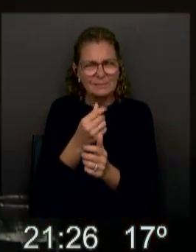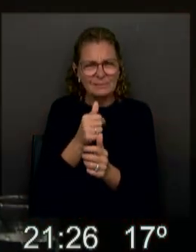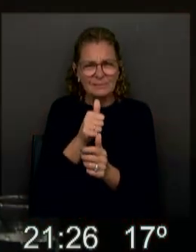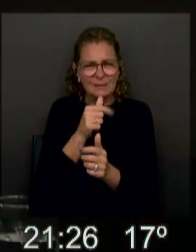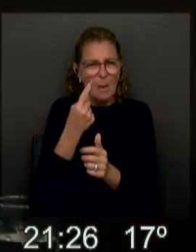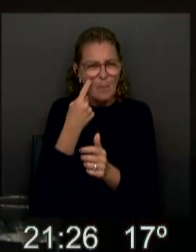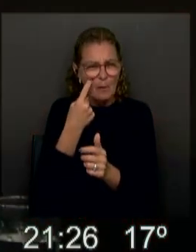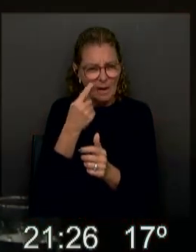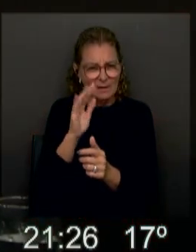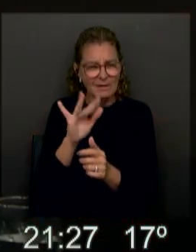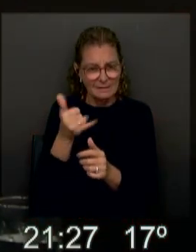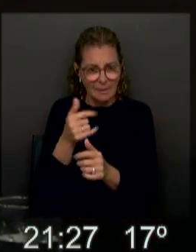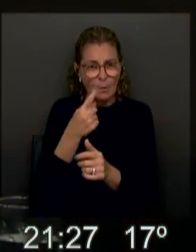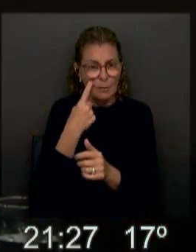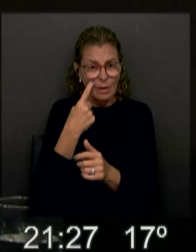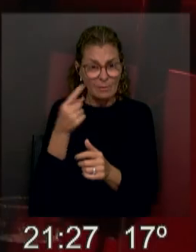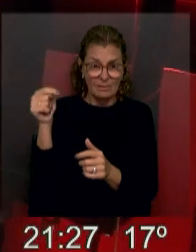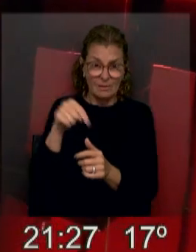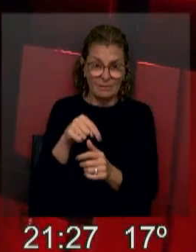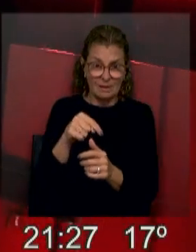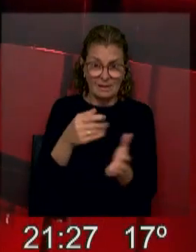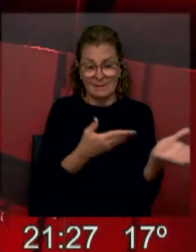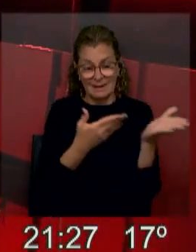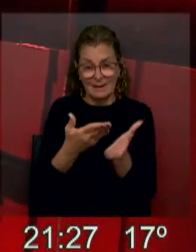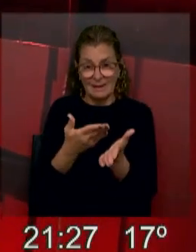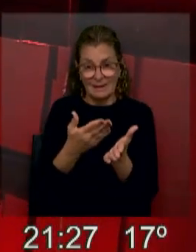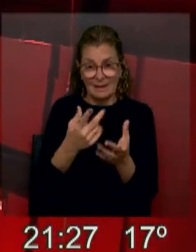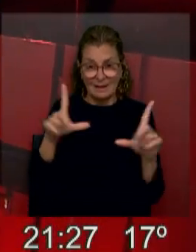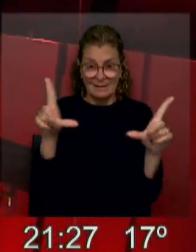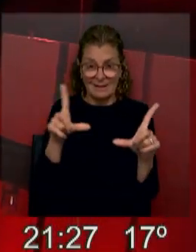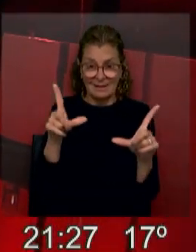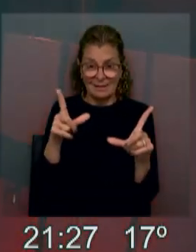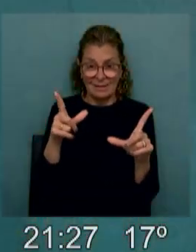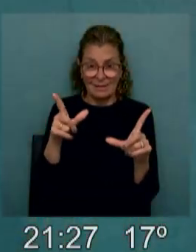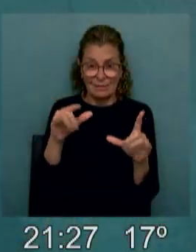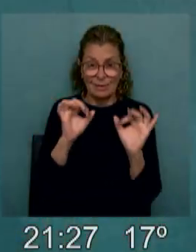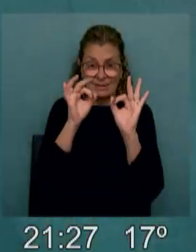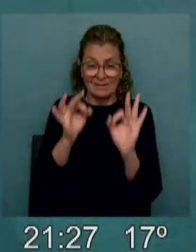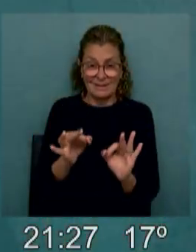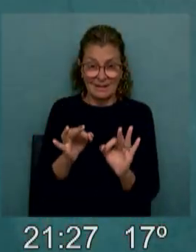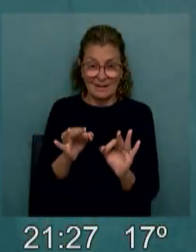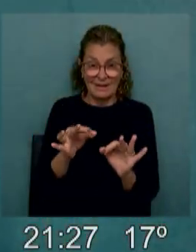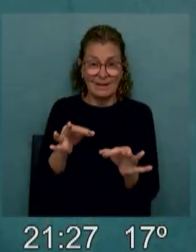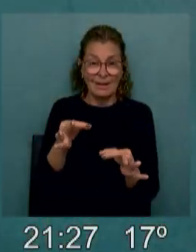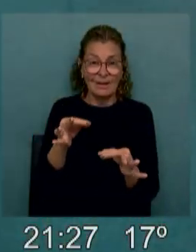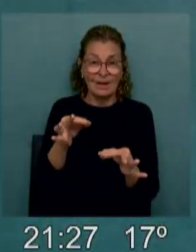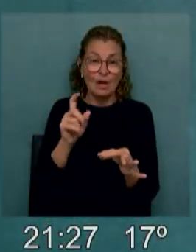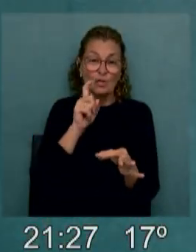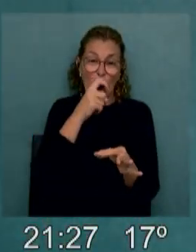probar, tranquila. Si alguien nos quiere traer un champán. Sí, vamos a pedirle a la teleaudiencia porque yo llegué y me ofrecieron un chocolate caliente, o